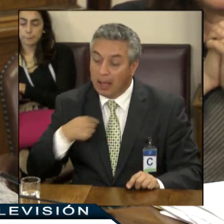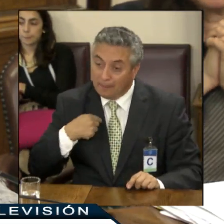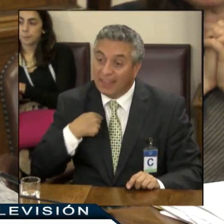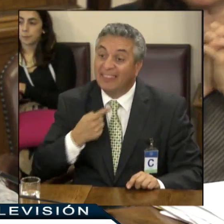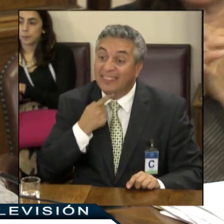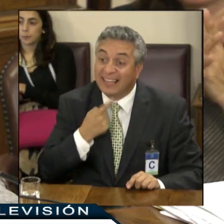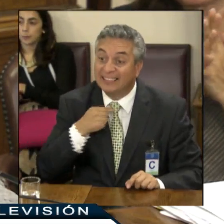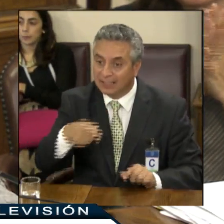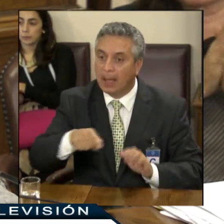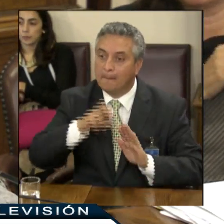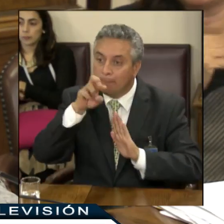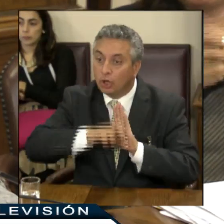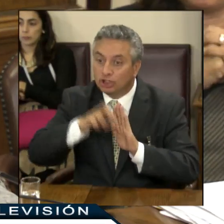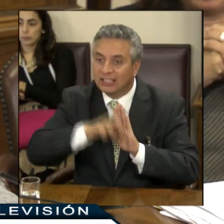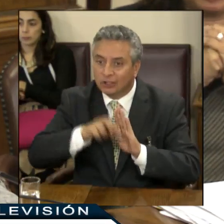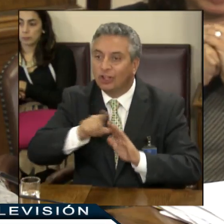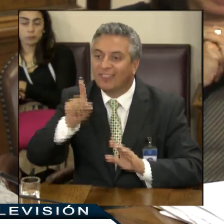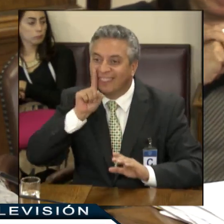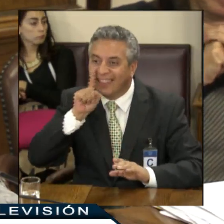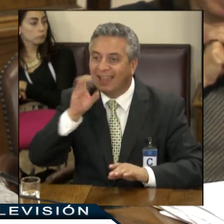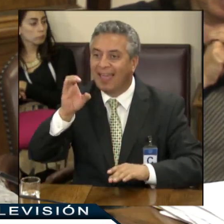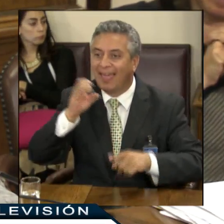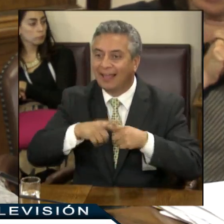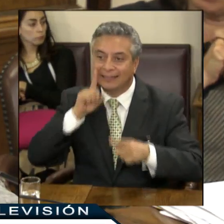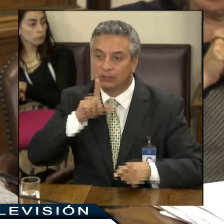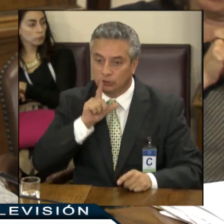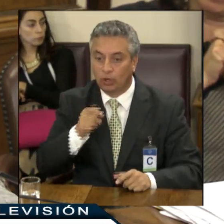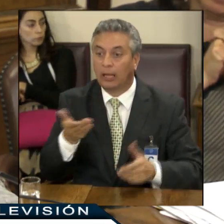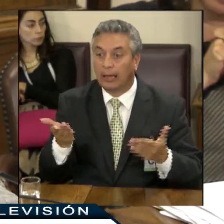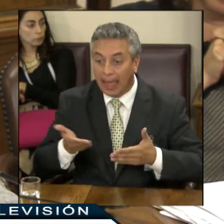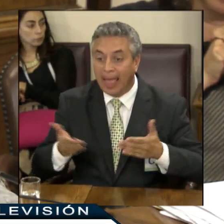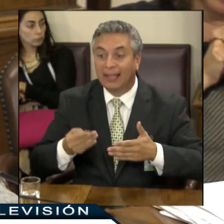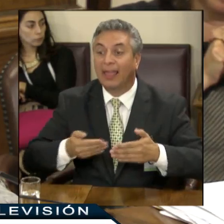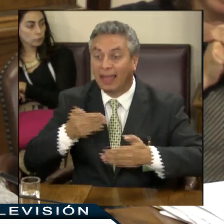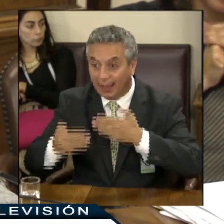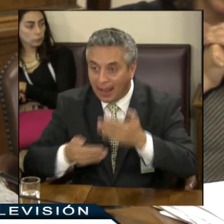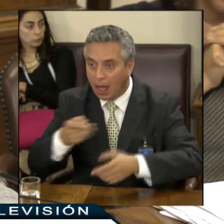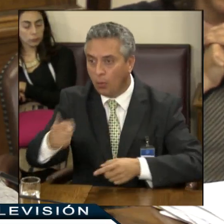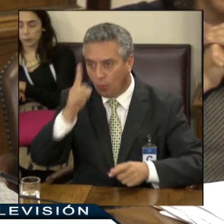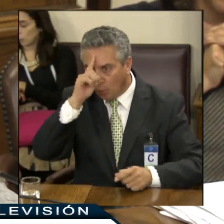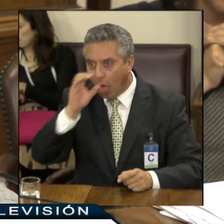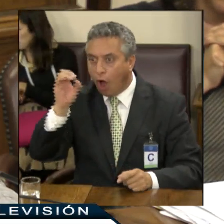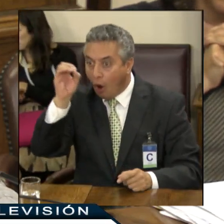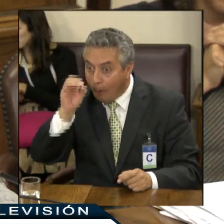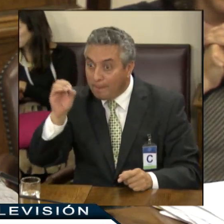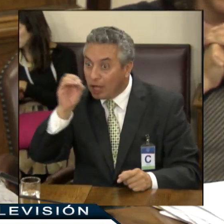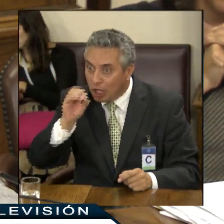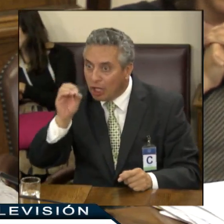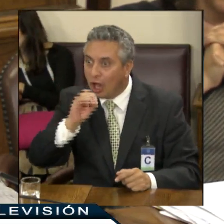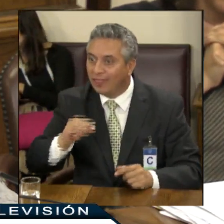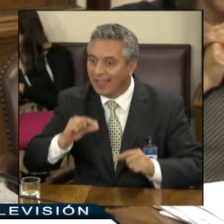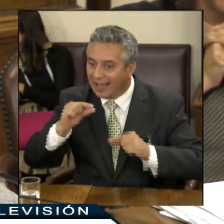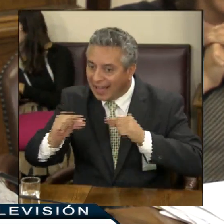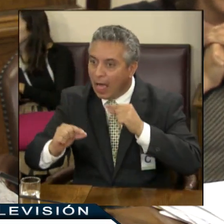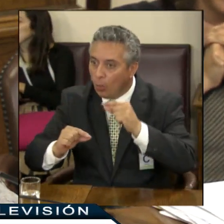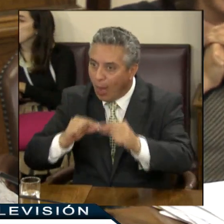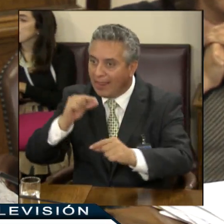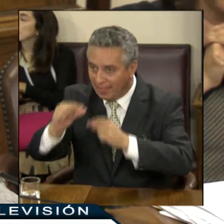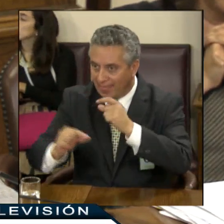interesa que el proyecto tenga éxito lo que hay que generar es una opinión de gradualidad porque es muy distinto a